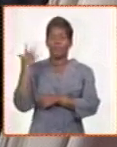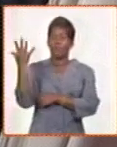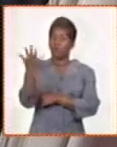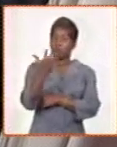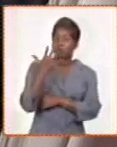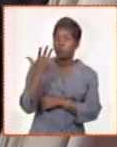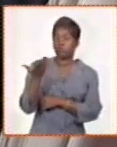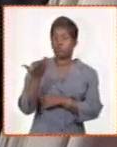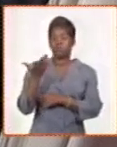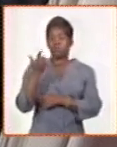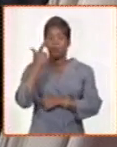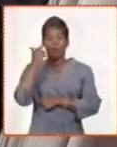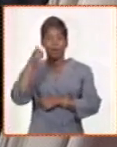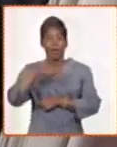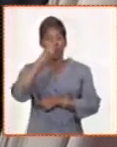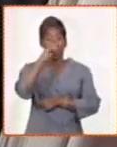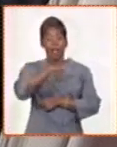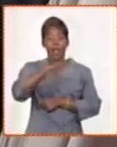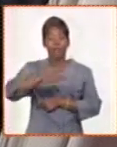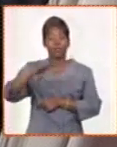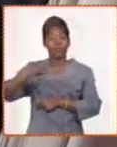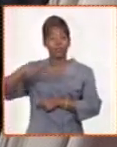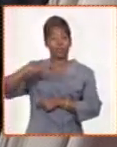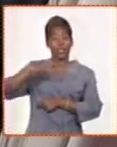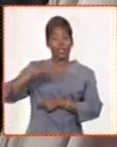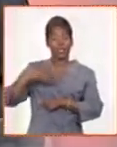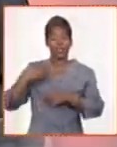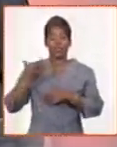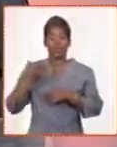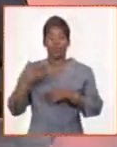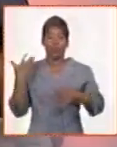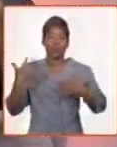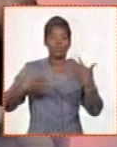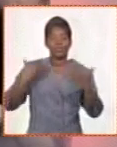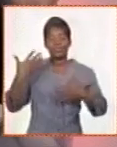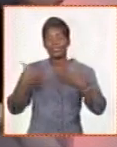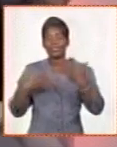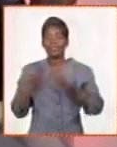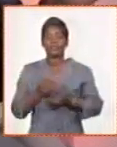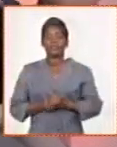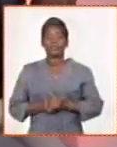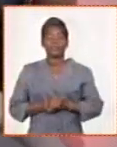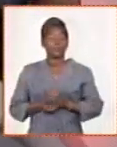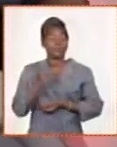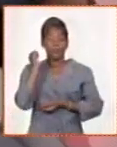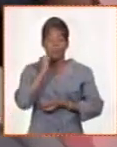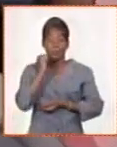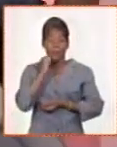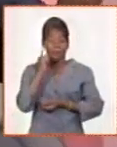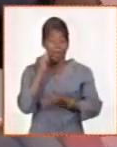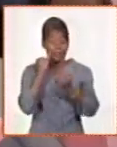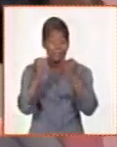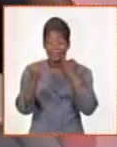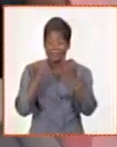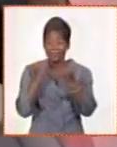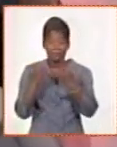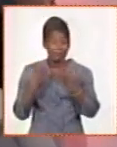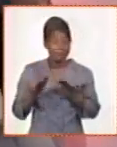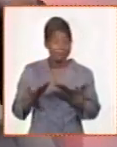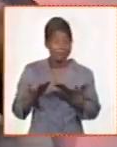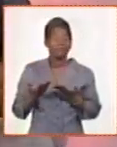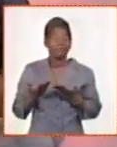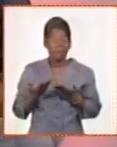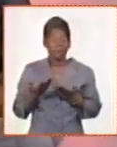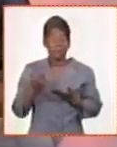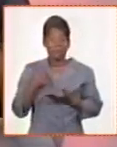ver esos niños por ahí que ni siquiera, como tú dices, sabes que existen, ¿no? Y lo más interesante, como hace Silverio, Oriol, todos